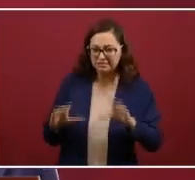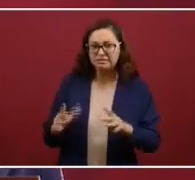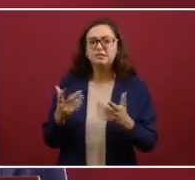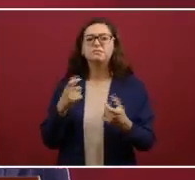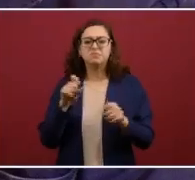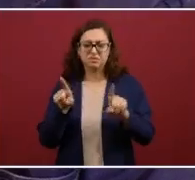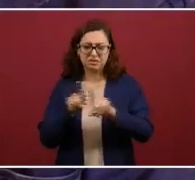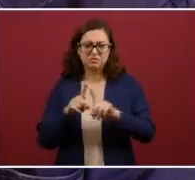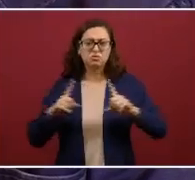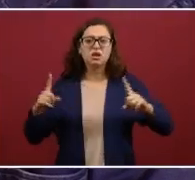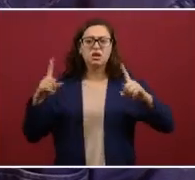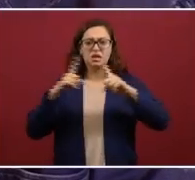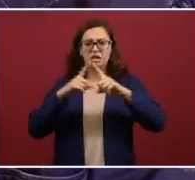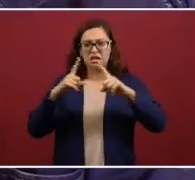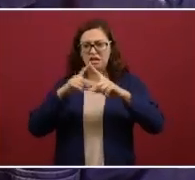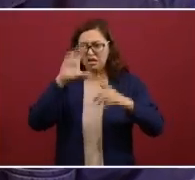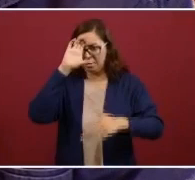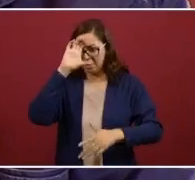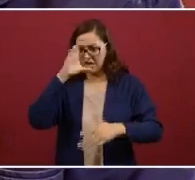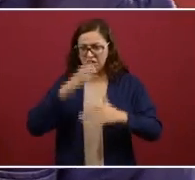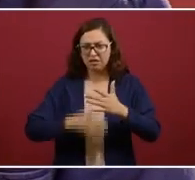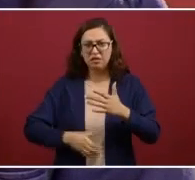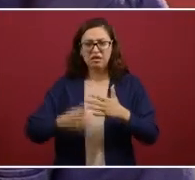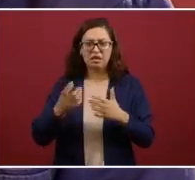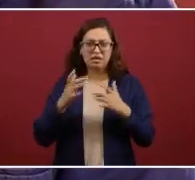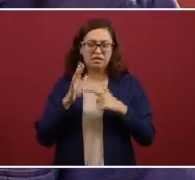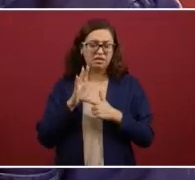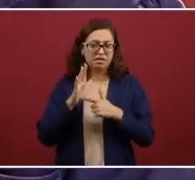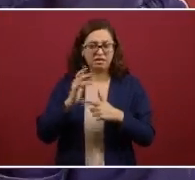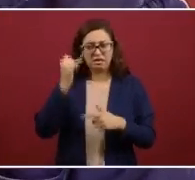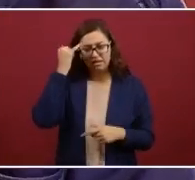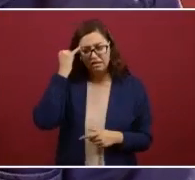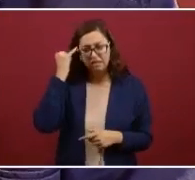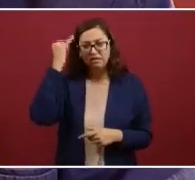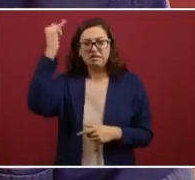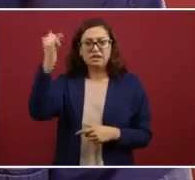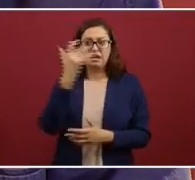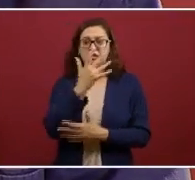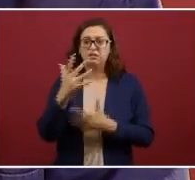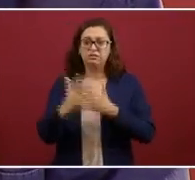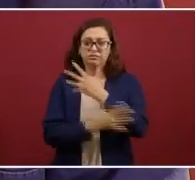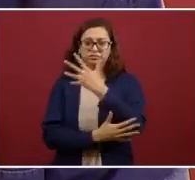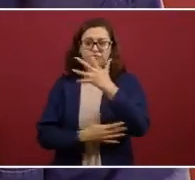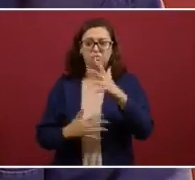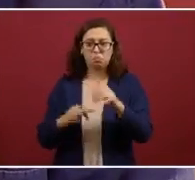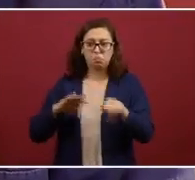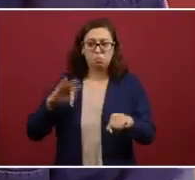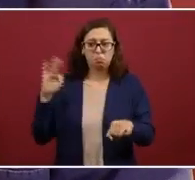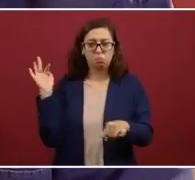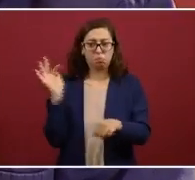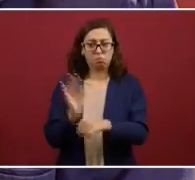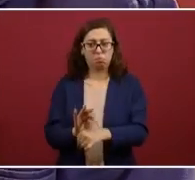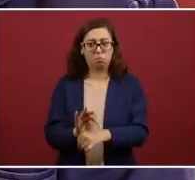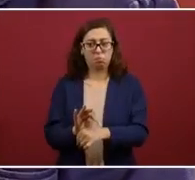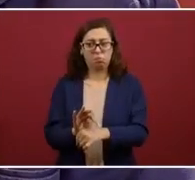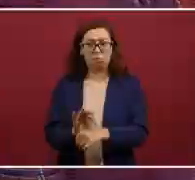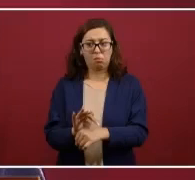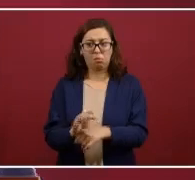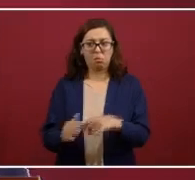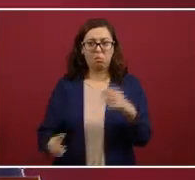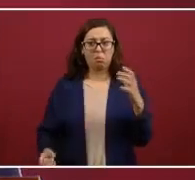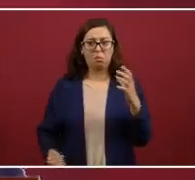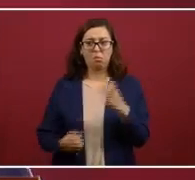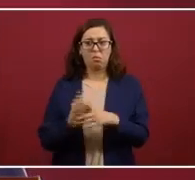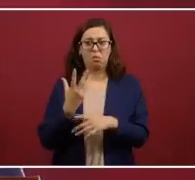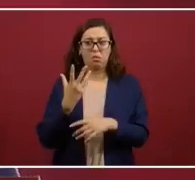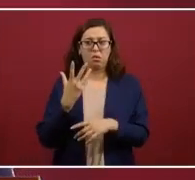Iglesia católica que sigue la teología de la liberación ecológica a partir de la promulgación de